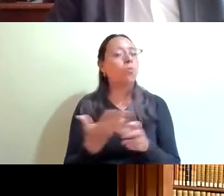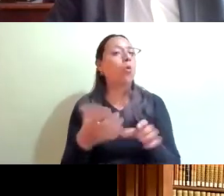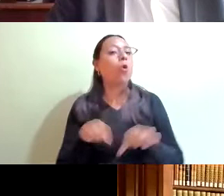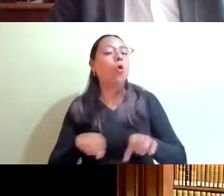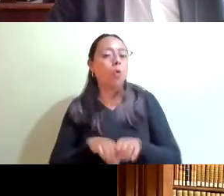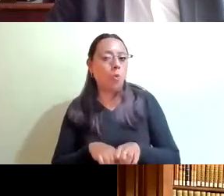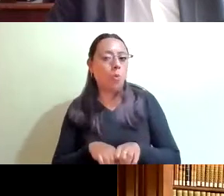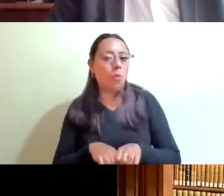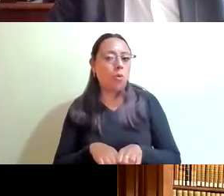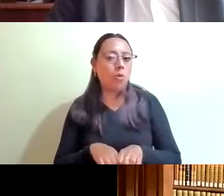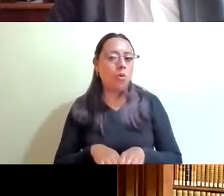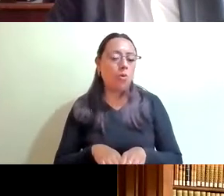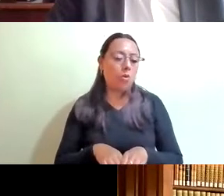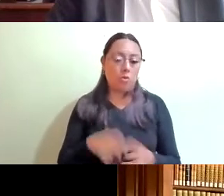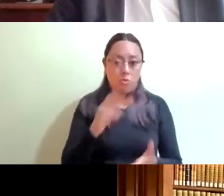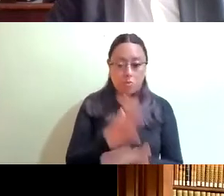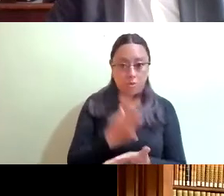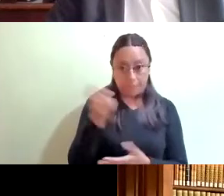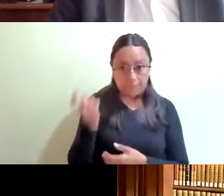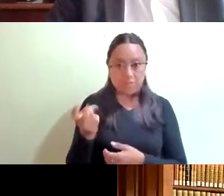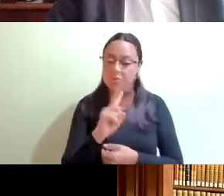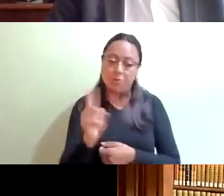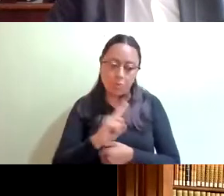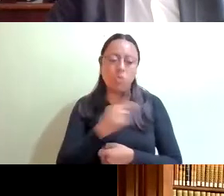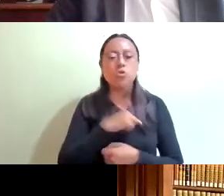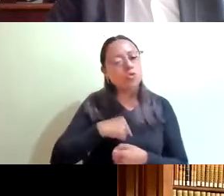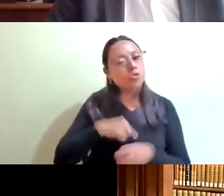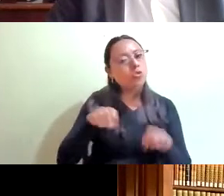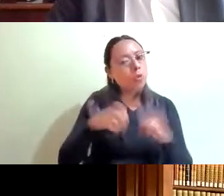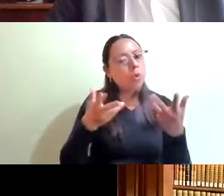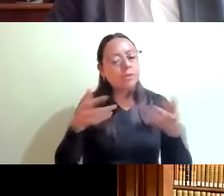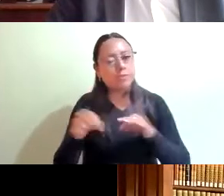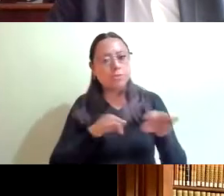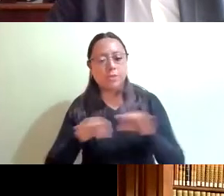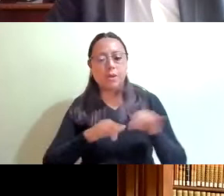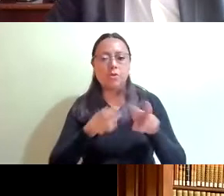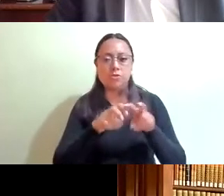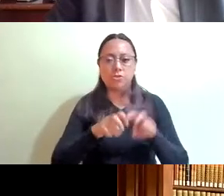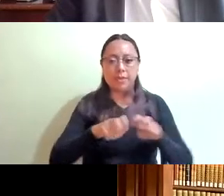de cómo estamos ejerciendo y llevando a cabo los trabajos en el Pleno y comisión.